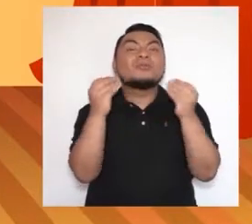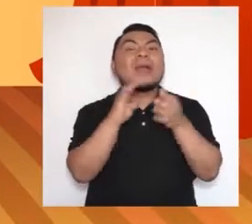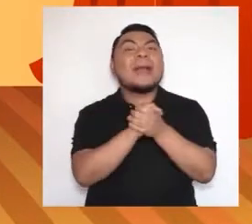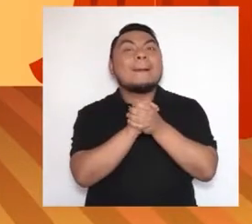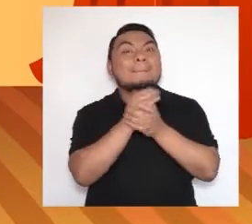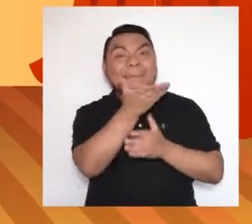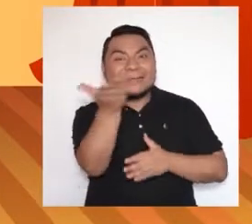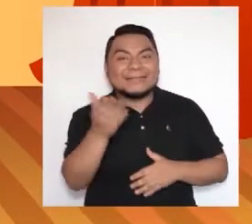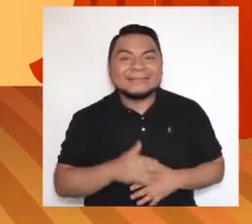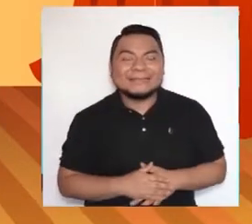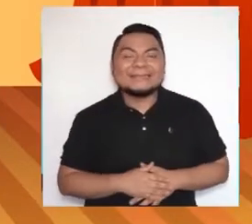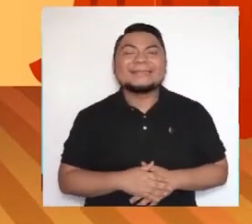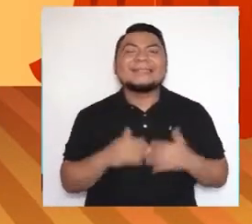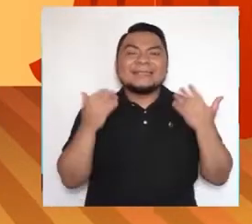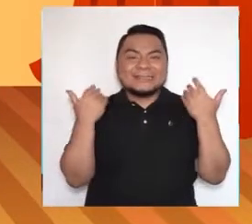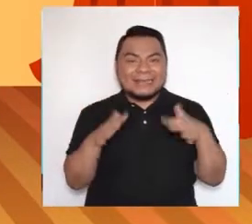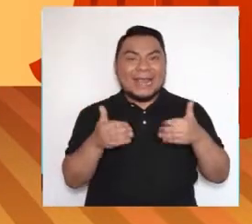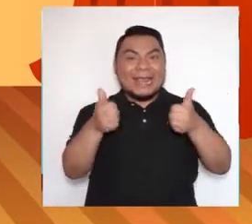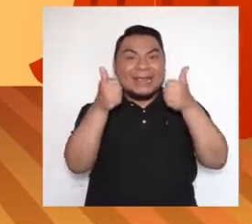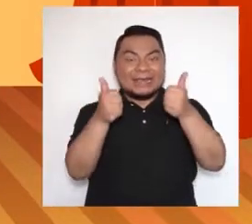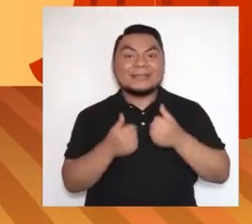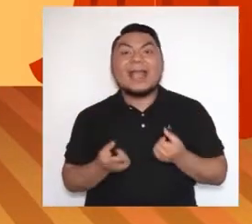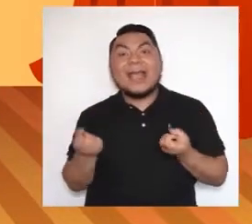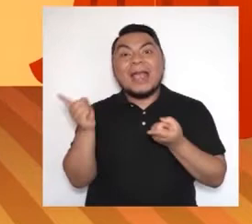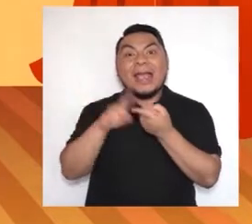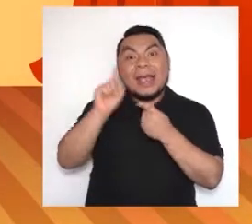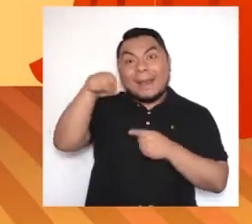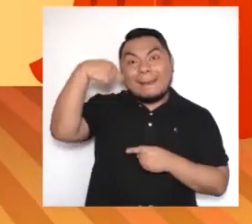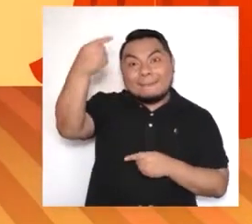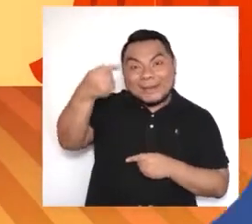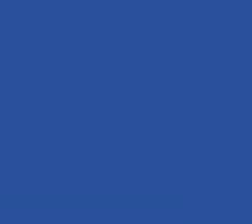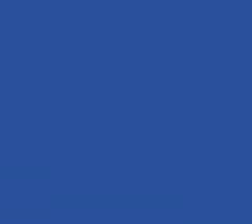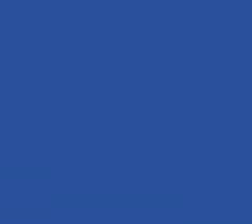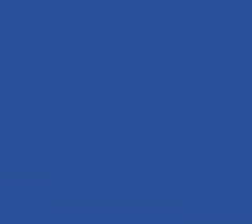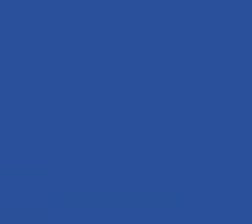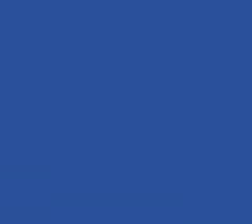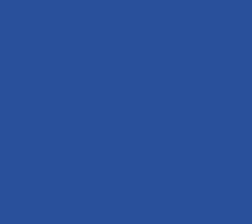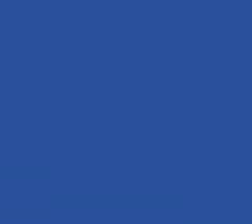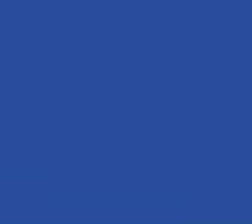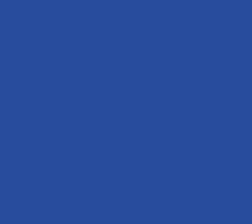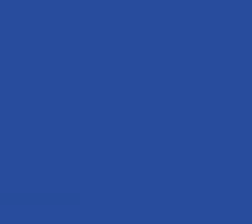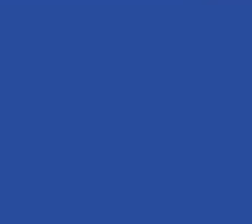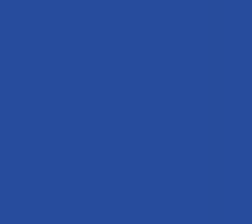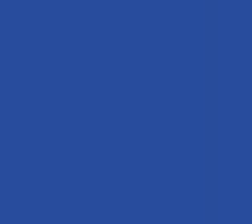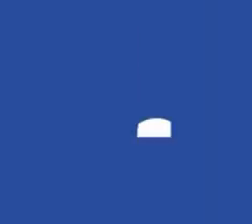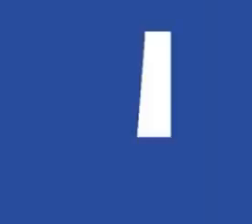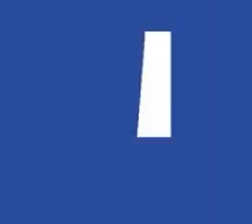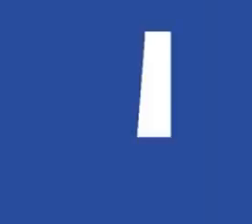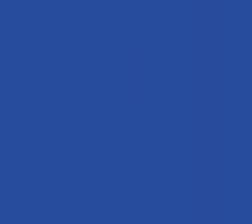cuídense mucho, amigos y amigas. ¡Hasta la próxima!